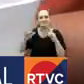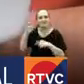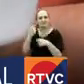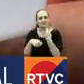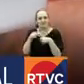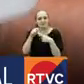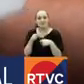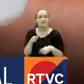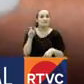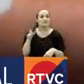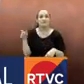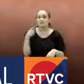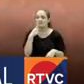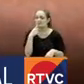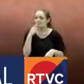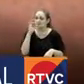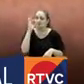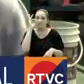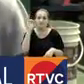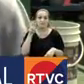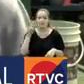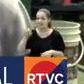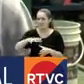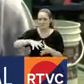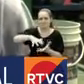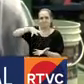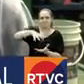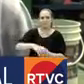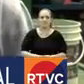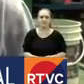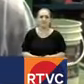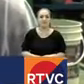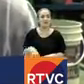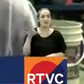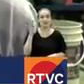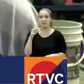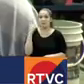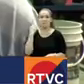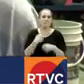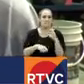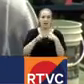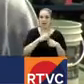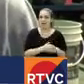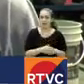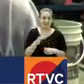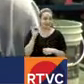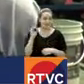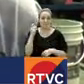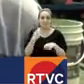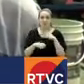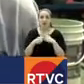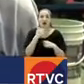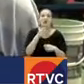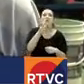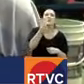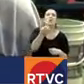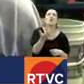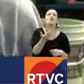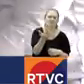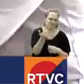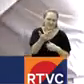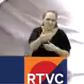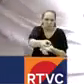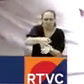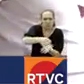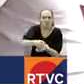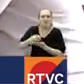Sus clientes dicen que ella, con hambre, no los deja. Y ella le vende de acuerdo a lo que usted tenga en su bolsillo, pero con hambre no se